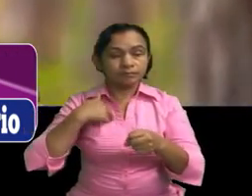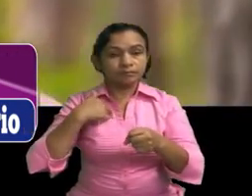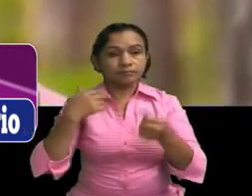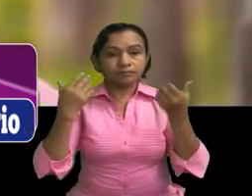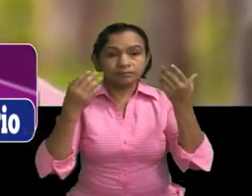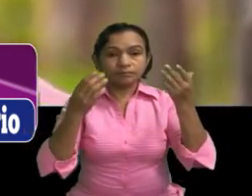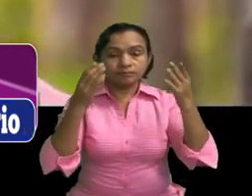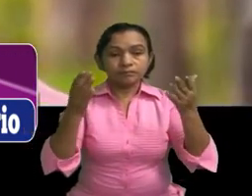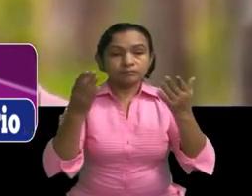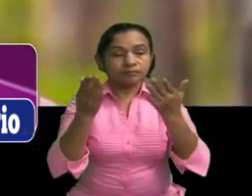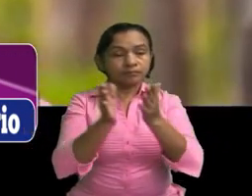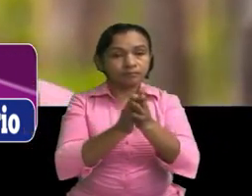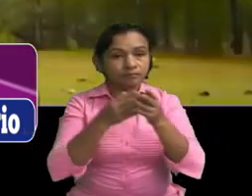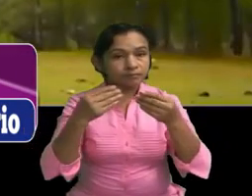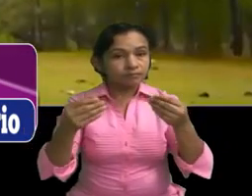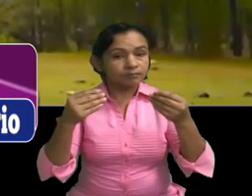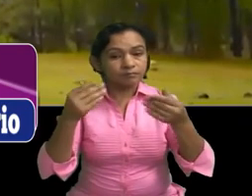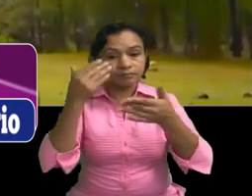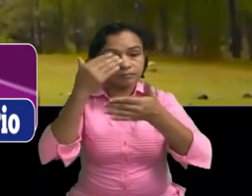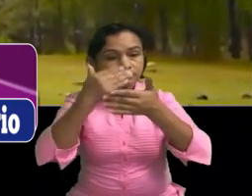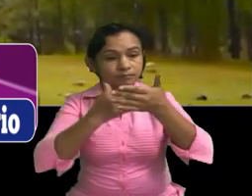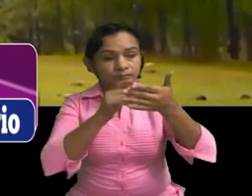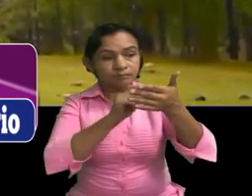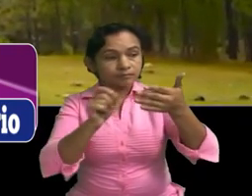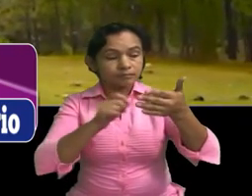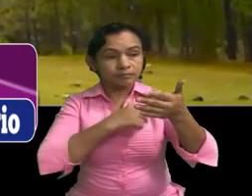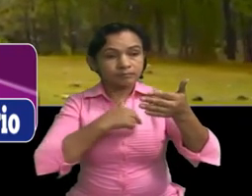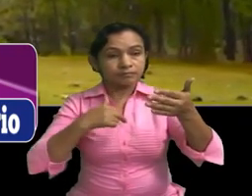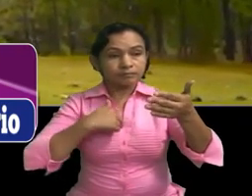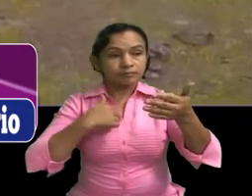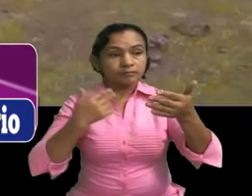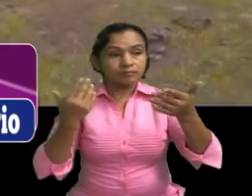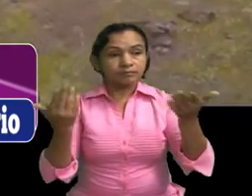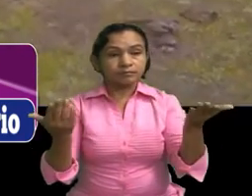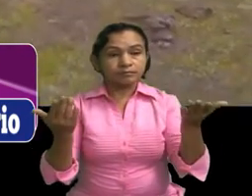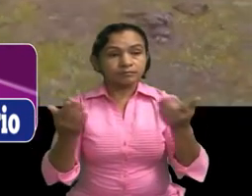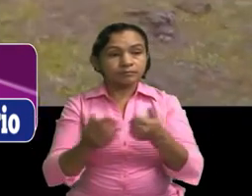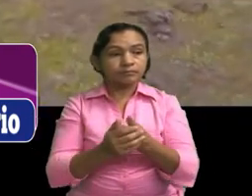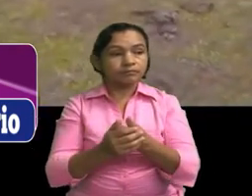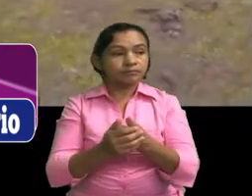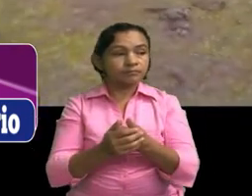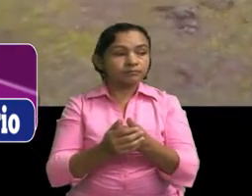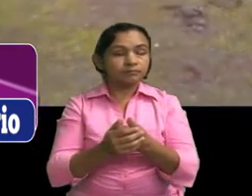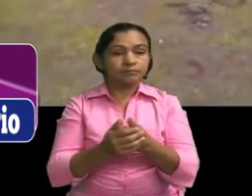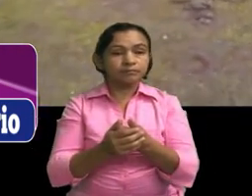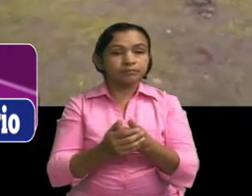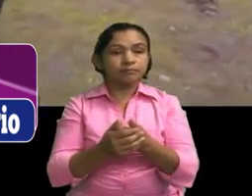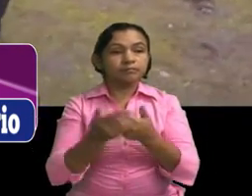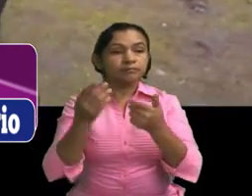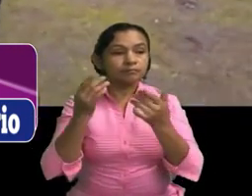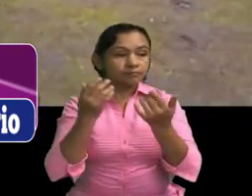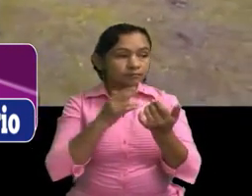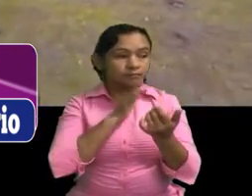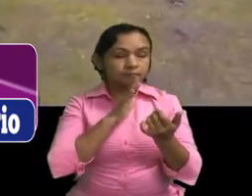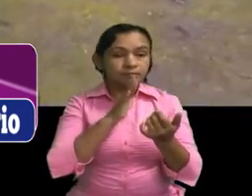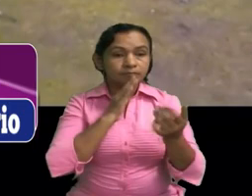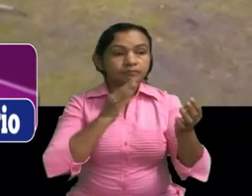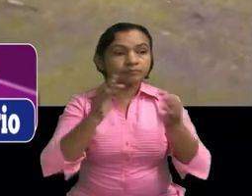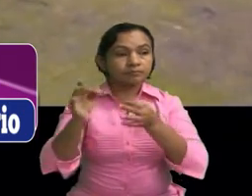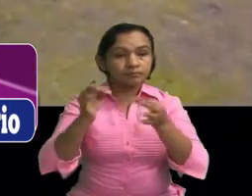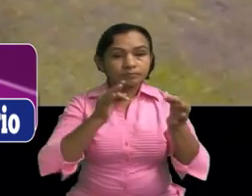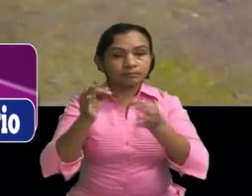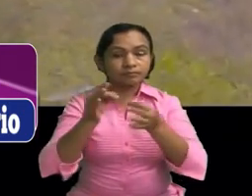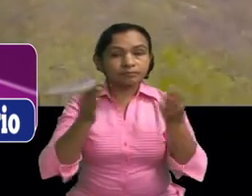instrumentos, documentos que vienen a, inclusive, a editarse y a